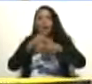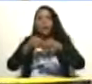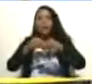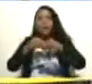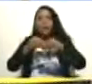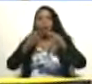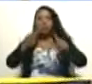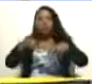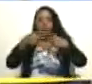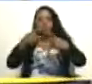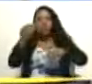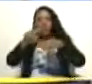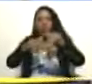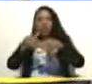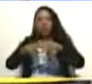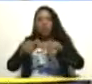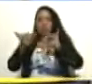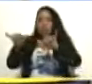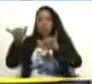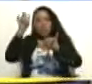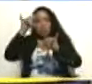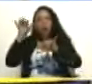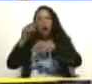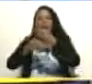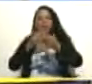que el pueblo decida.